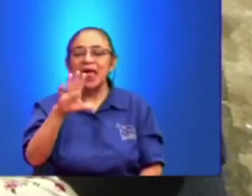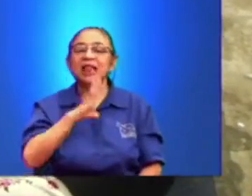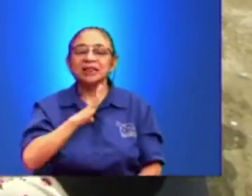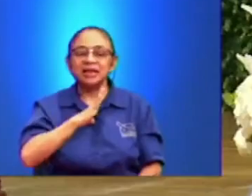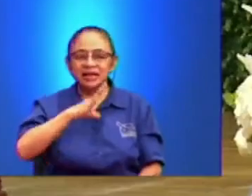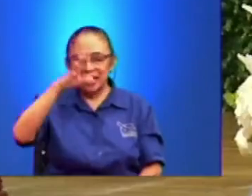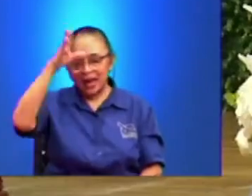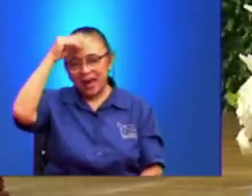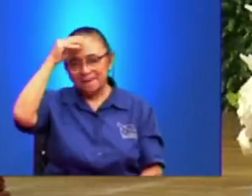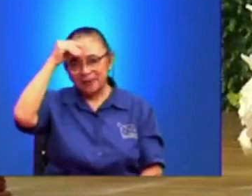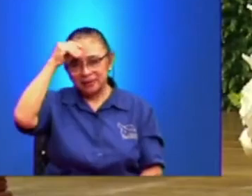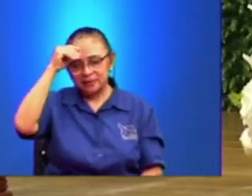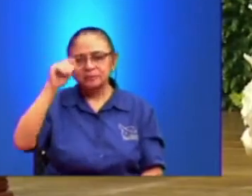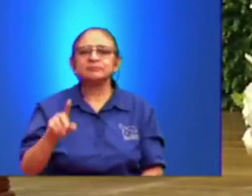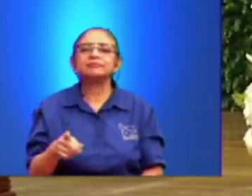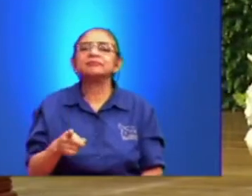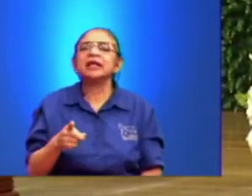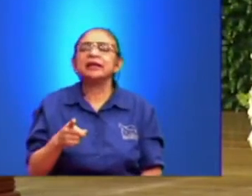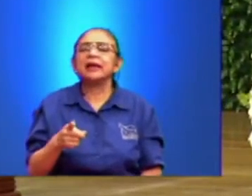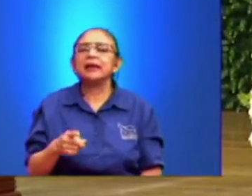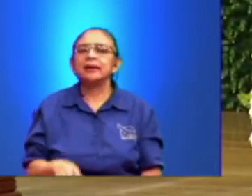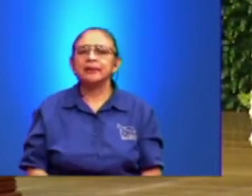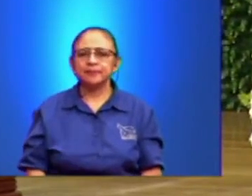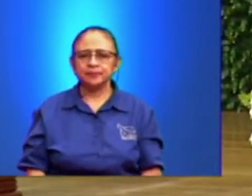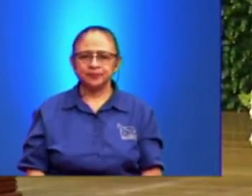pero que quien va a aprender